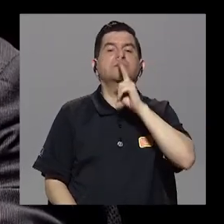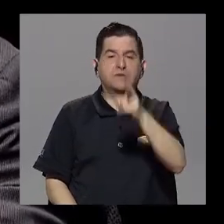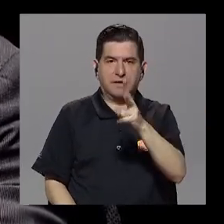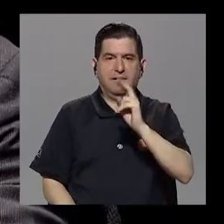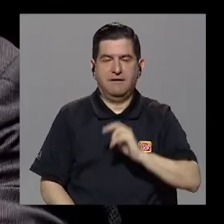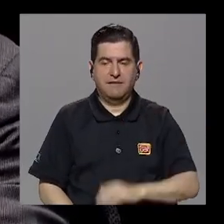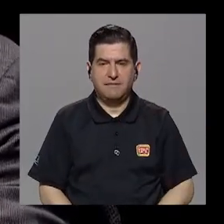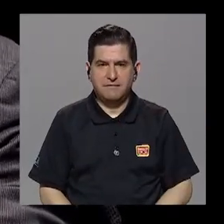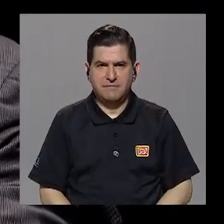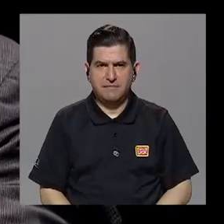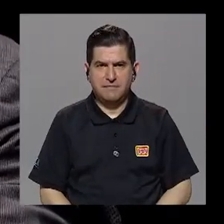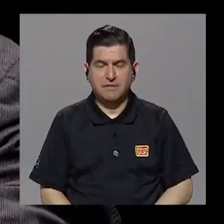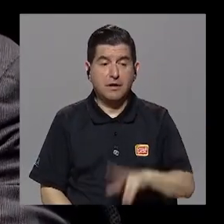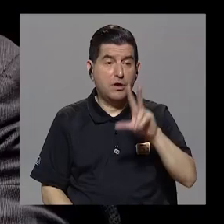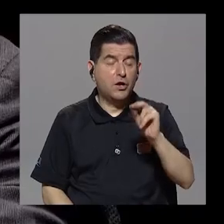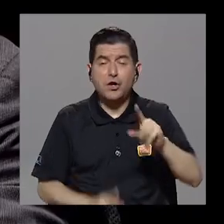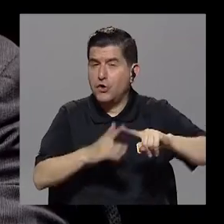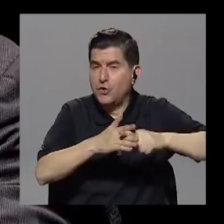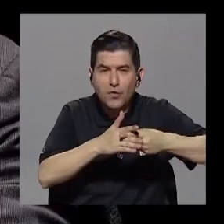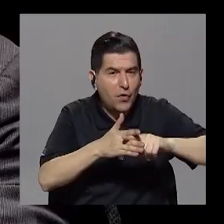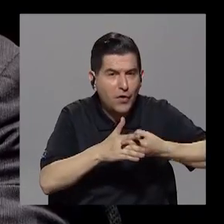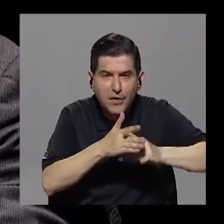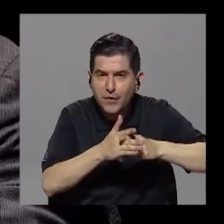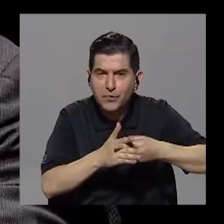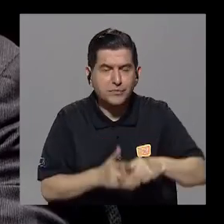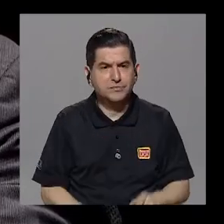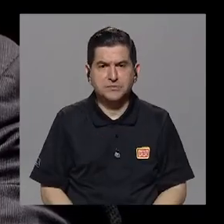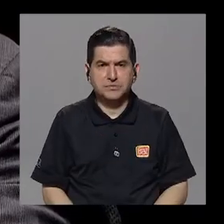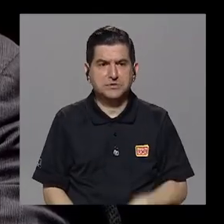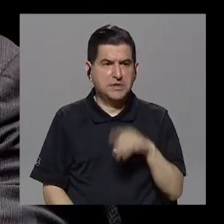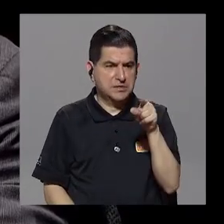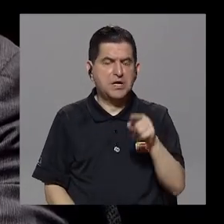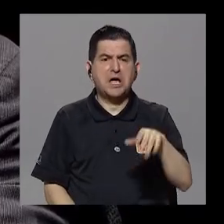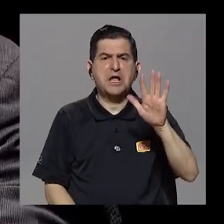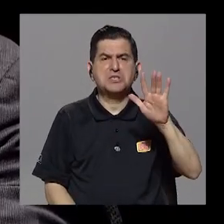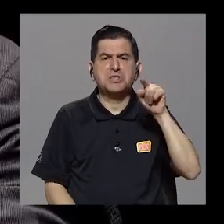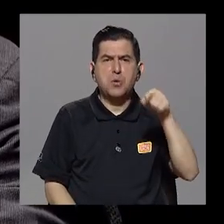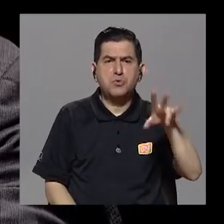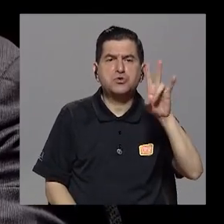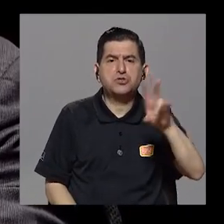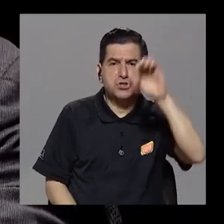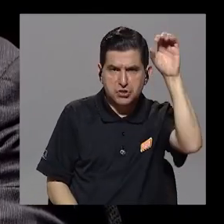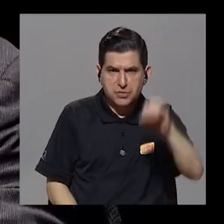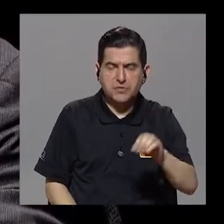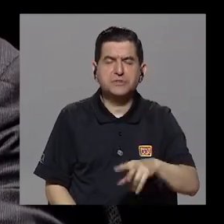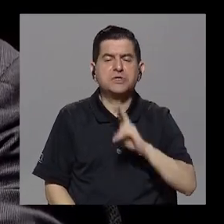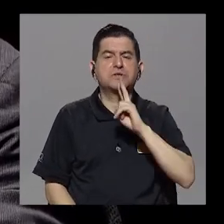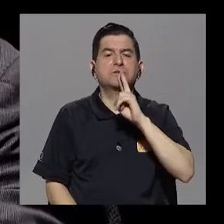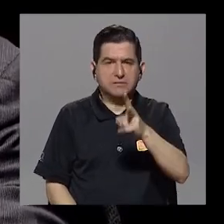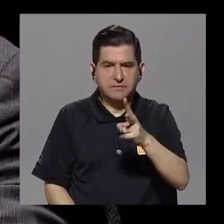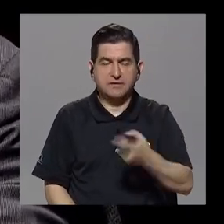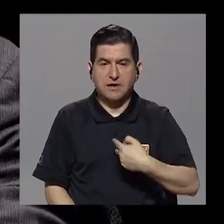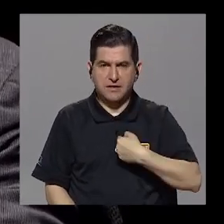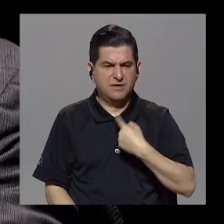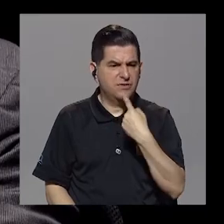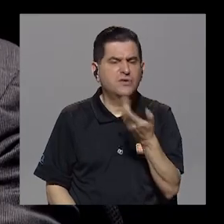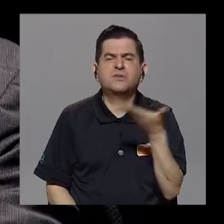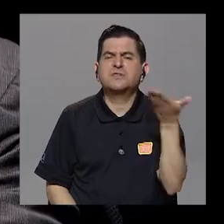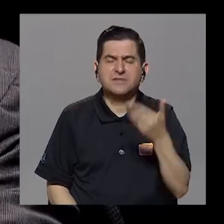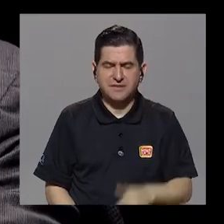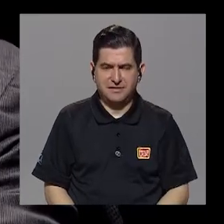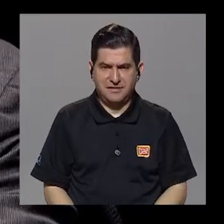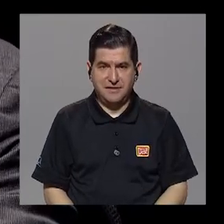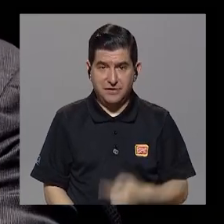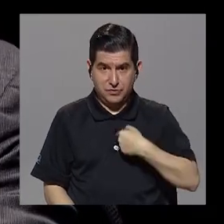real. Y para no hacer ciertos ajustes que tienen que hacer, incluso el 5.7% real. Yo lo que he